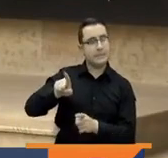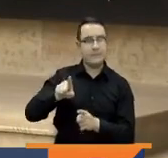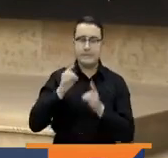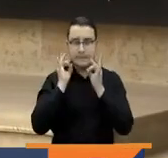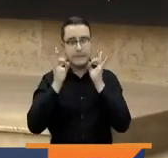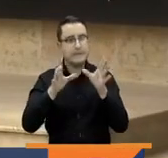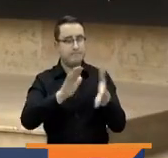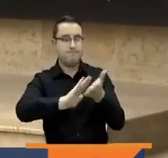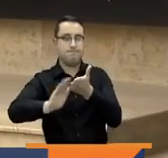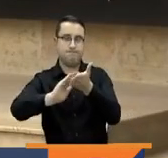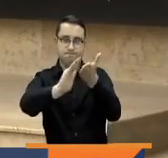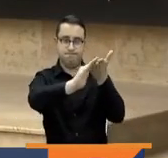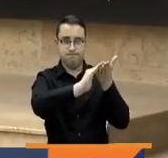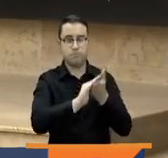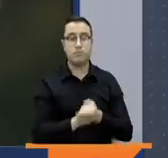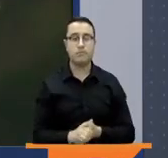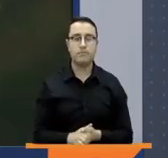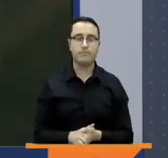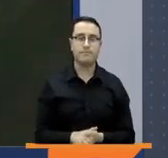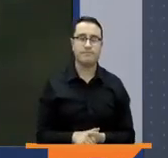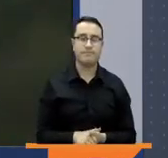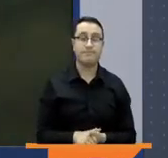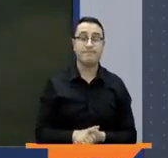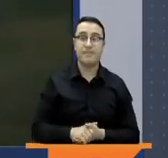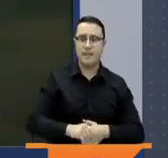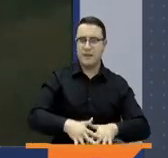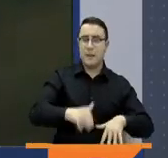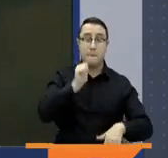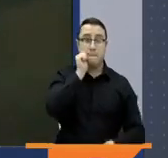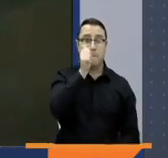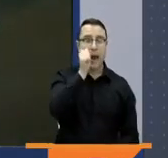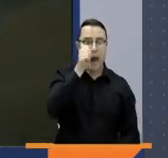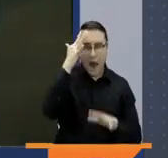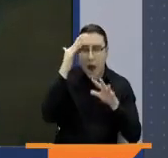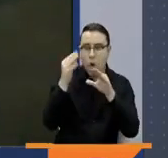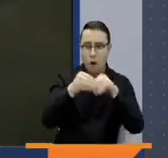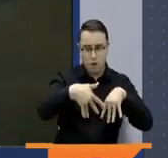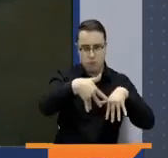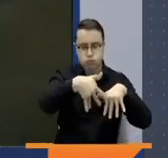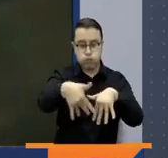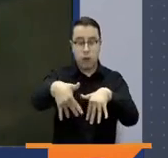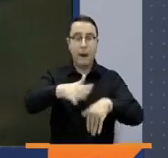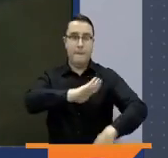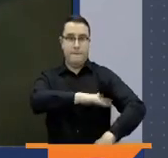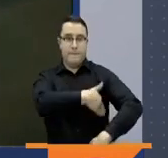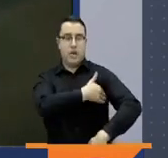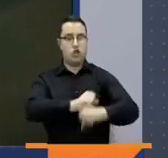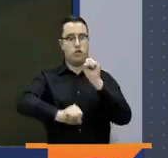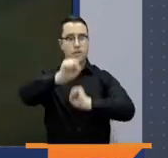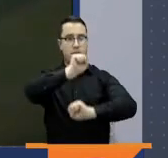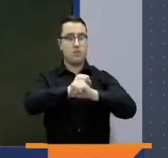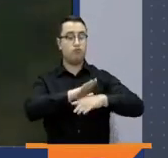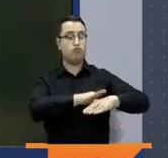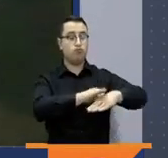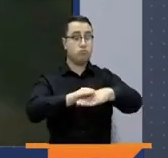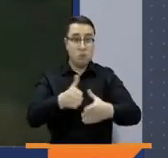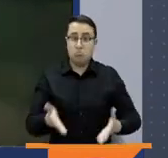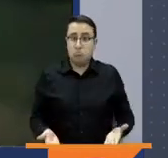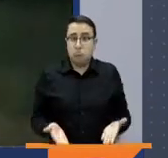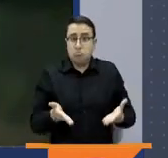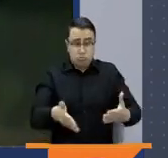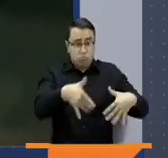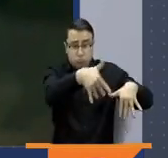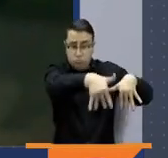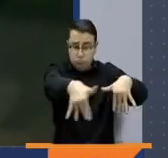Y frente a esas convocatorias de marchas que se tienen previstas para mañana, el ministro de Defensa, Diego Molano, dijo que va a permitir que estas se realicen. Sin